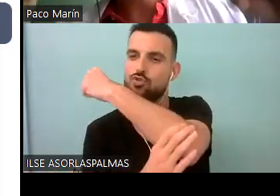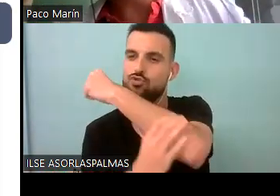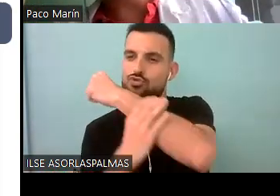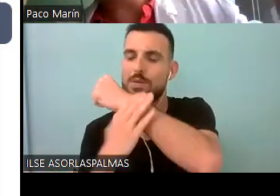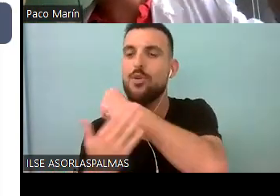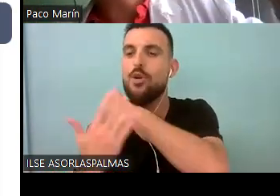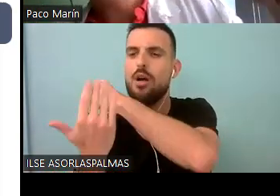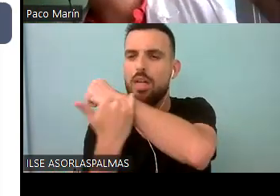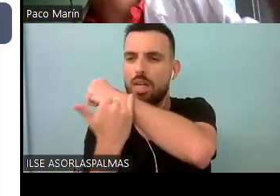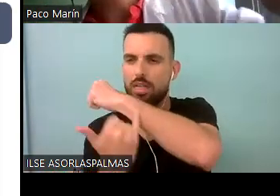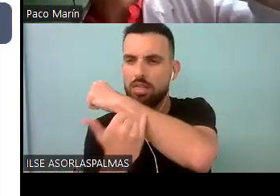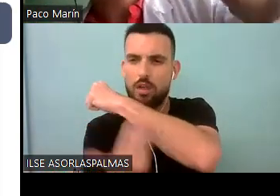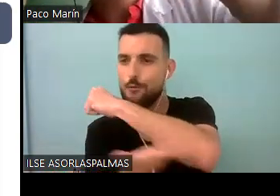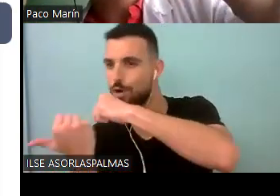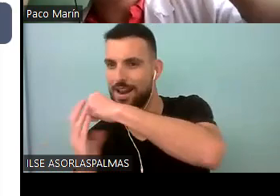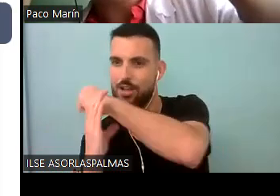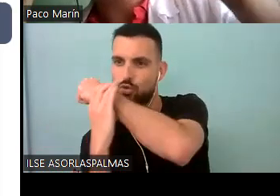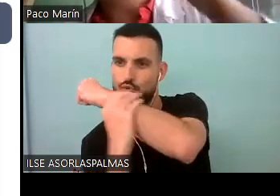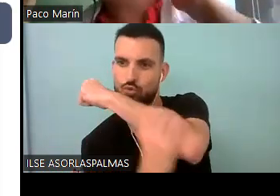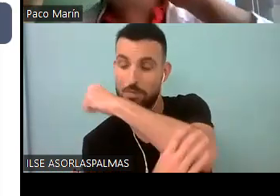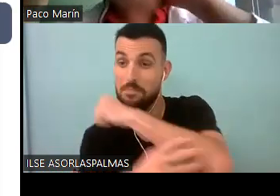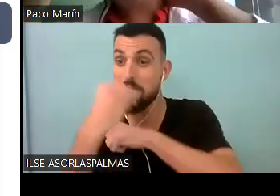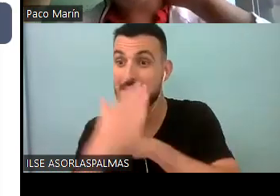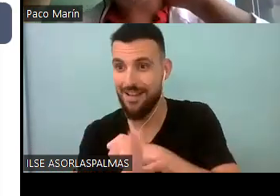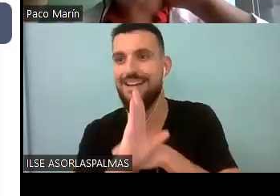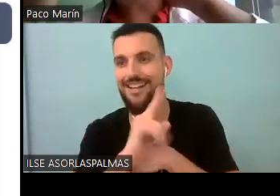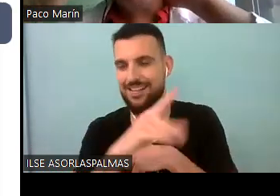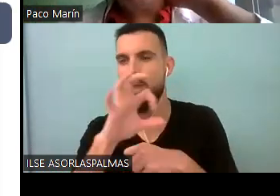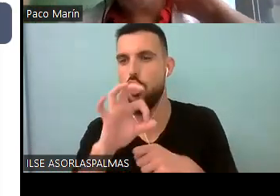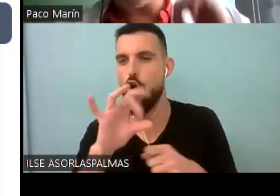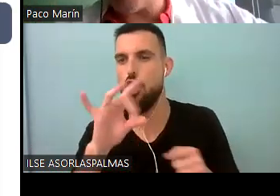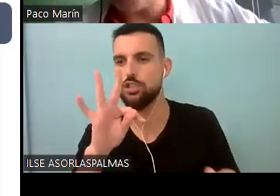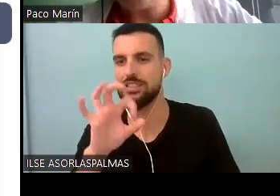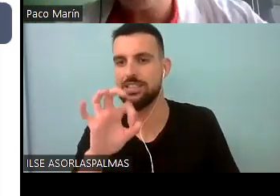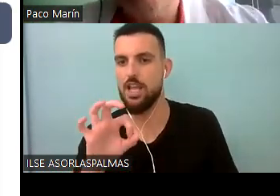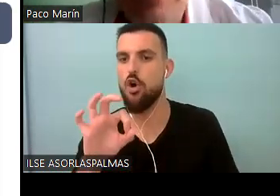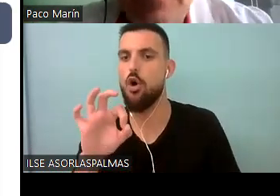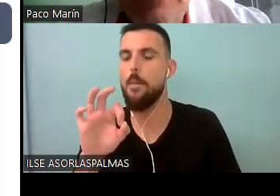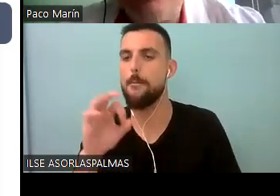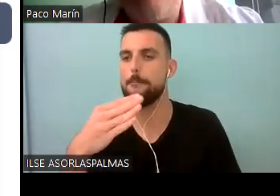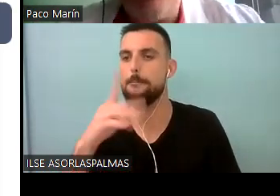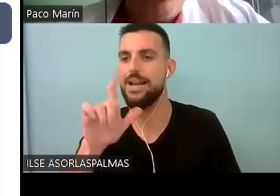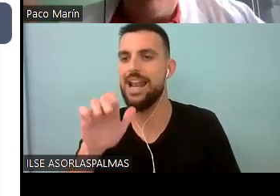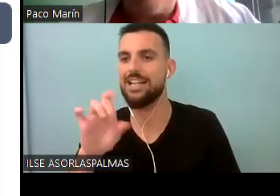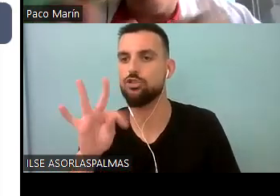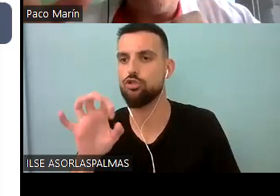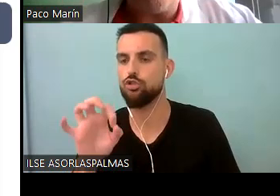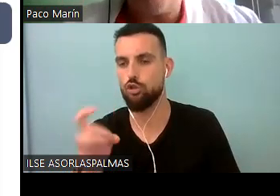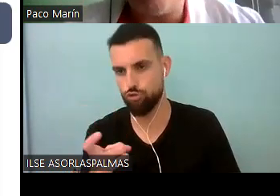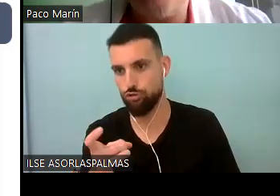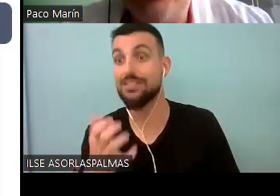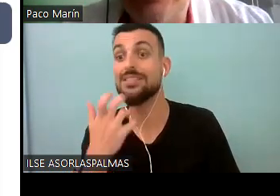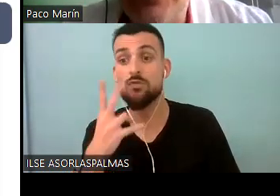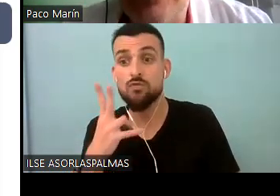deteriorado, y los osteoblastos son los que generan nuevo hueso sano, y bueno, se establece un equilibrio